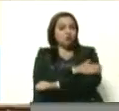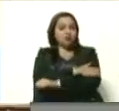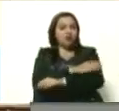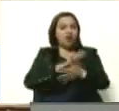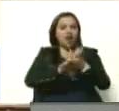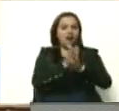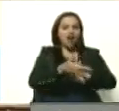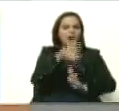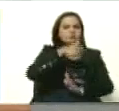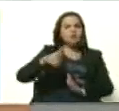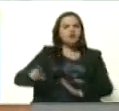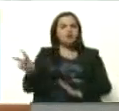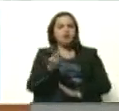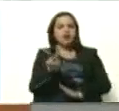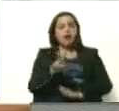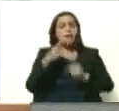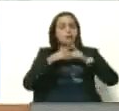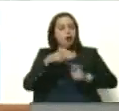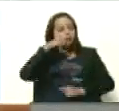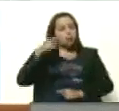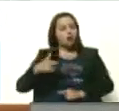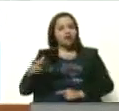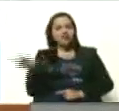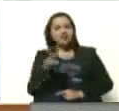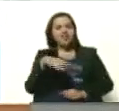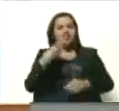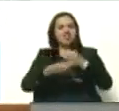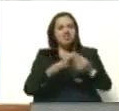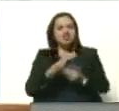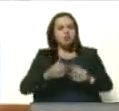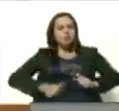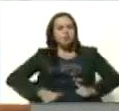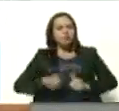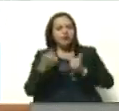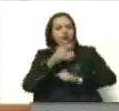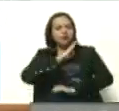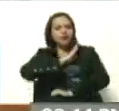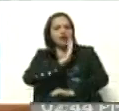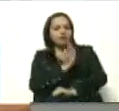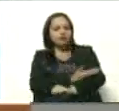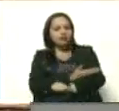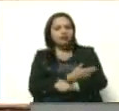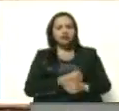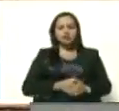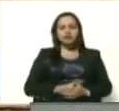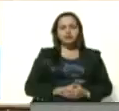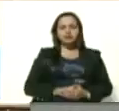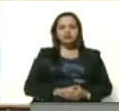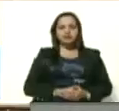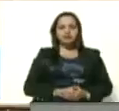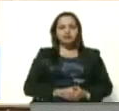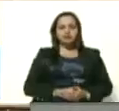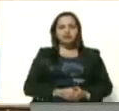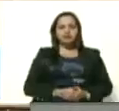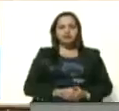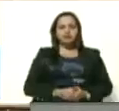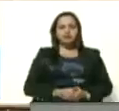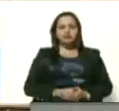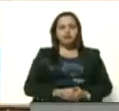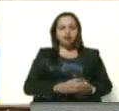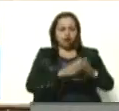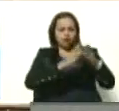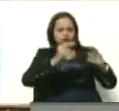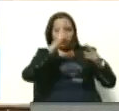de Venezuela y el pueblo de Venezuela se hizo mucho más fuerte. Y con todo